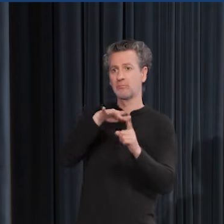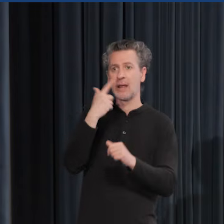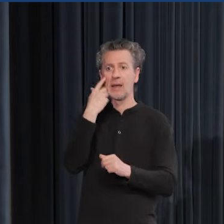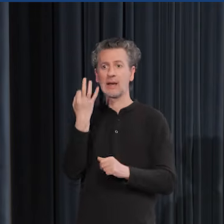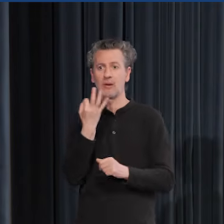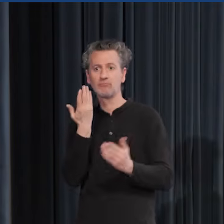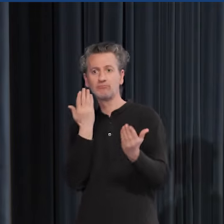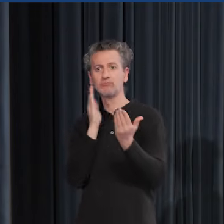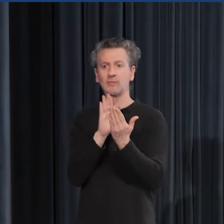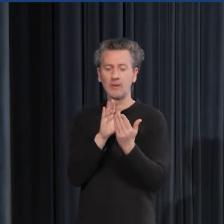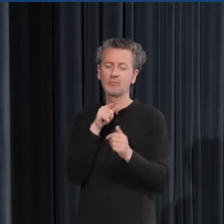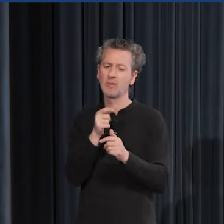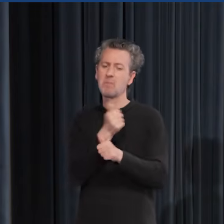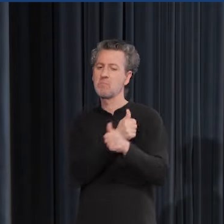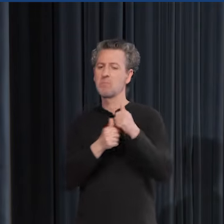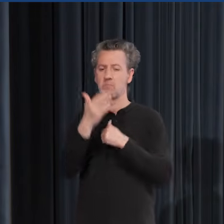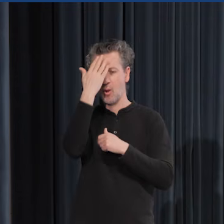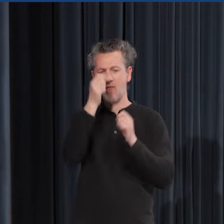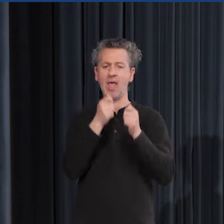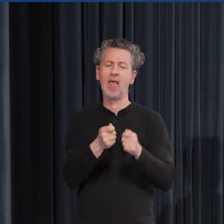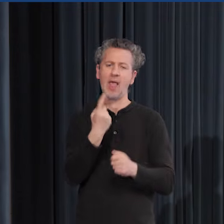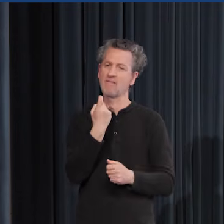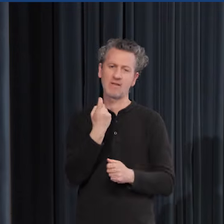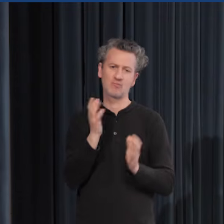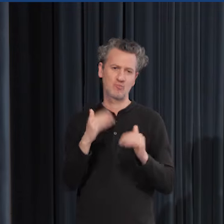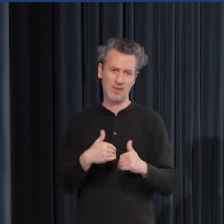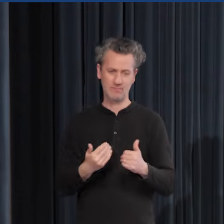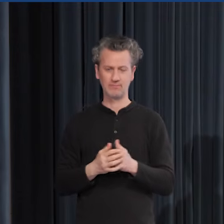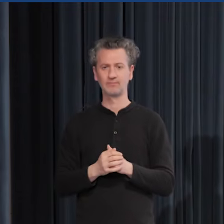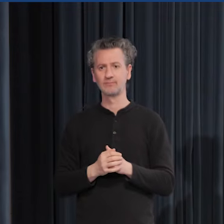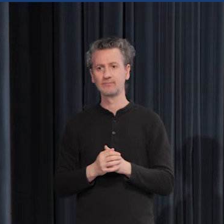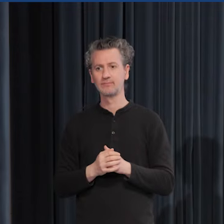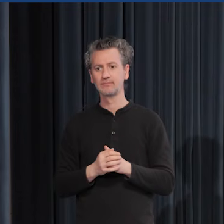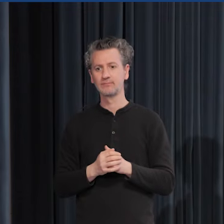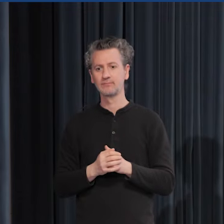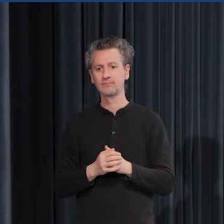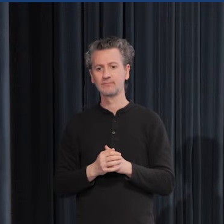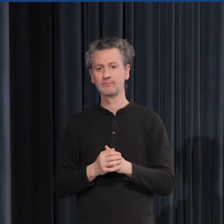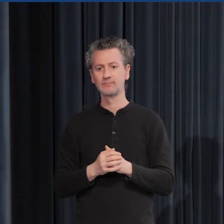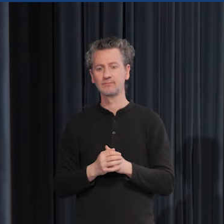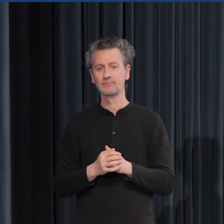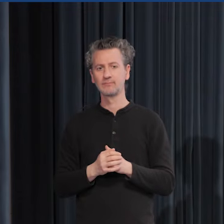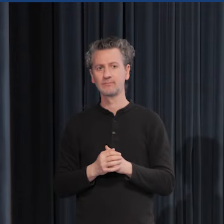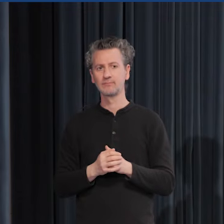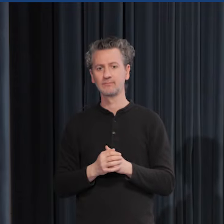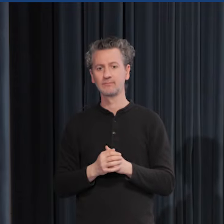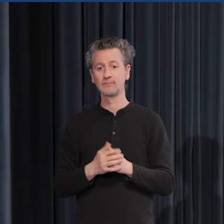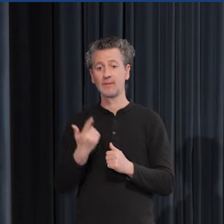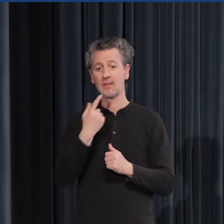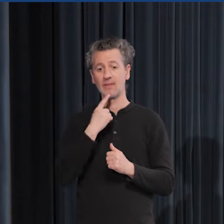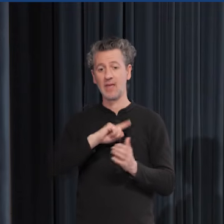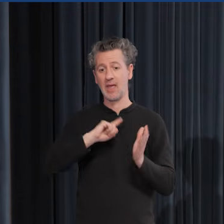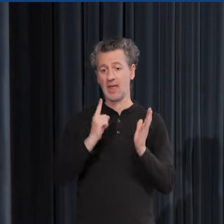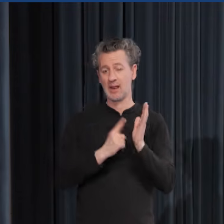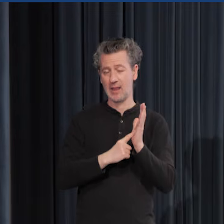y no se les da la prioridad que merecen, ¿no? En cualquier caso, la ley de